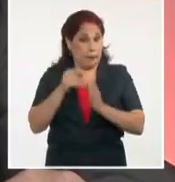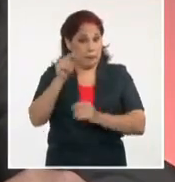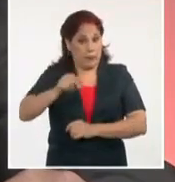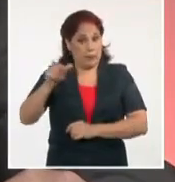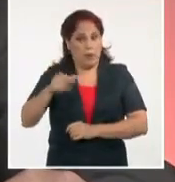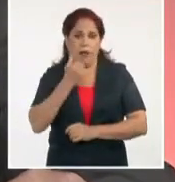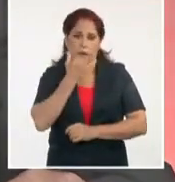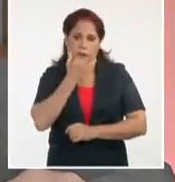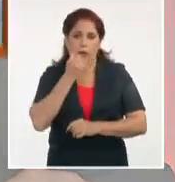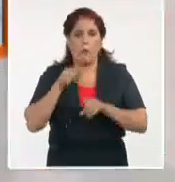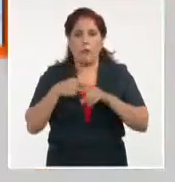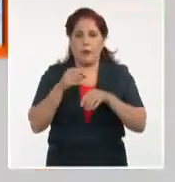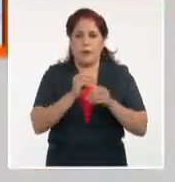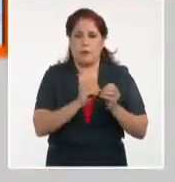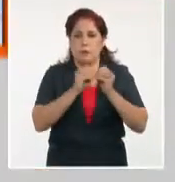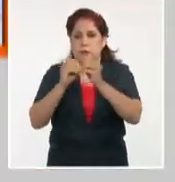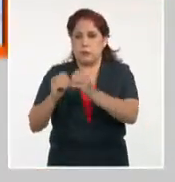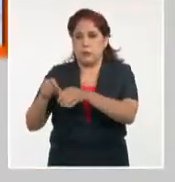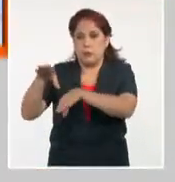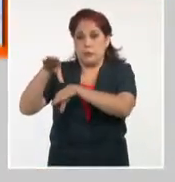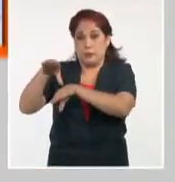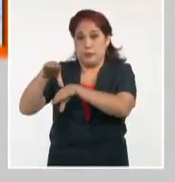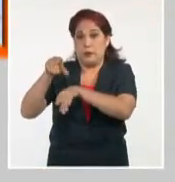Por evacuación de los equipos de bombeo,